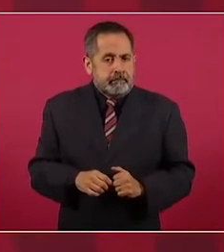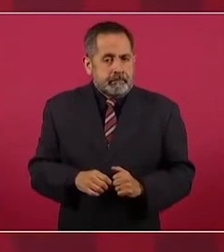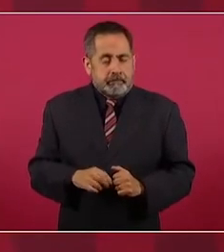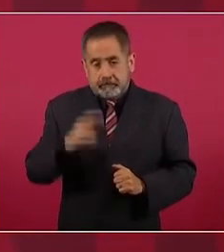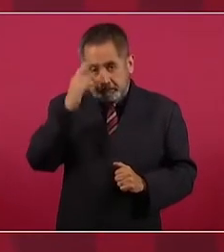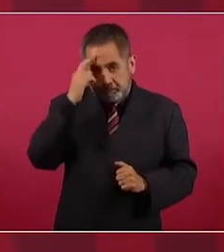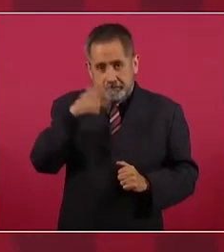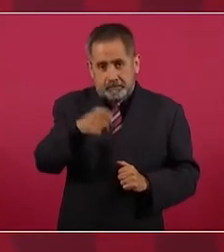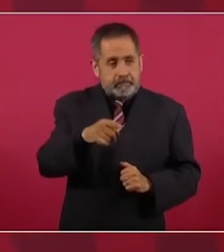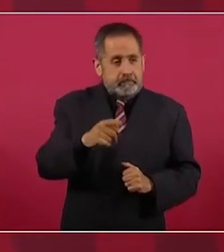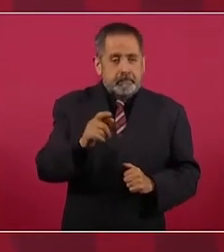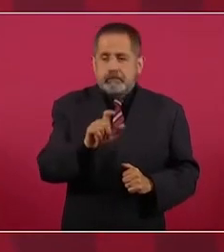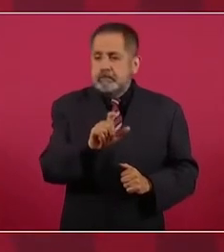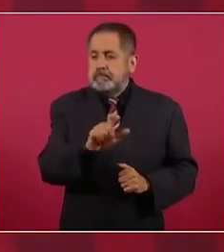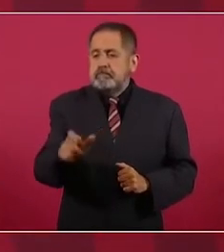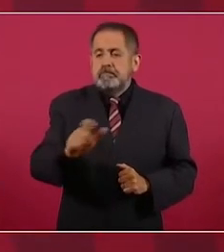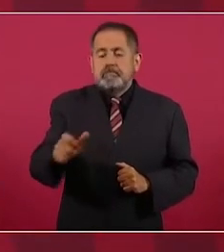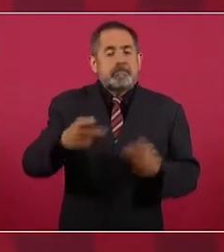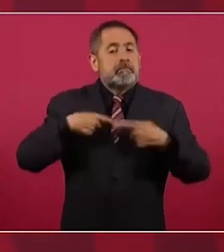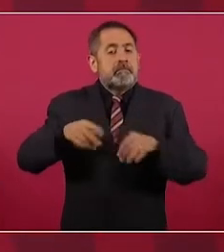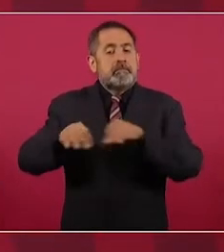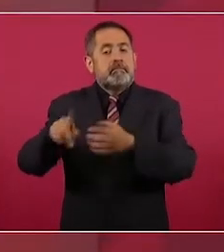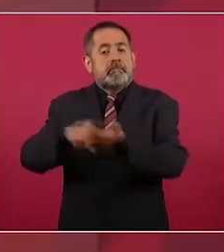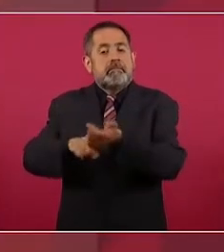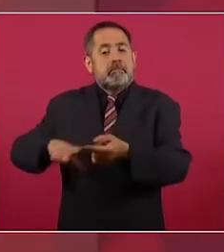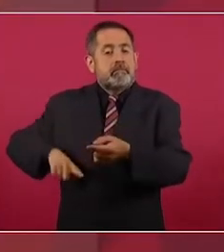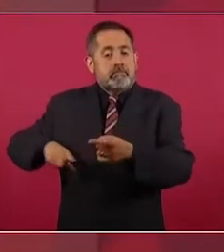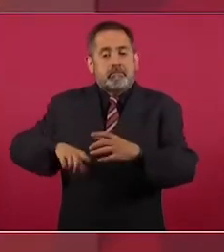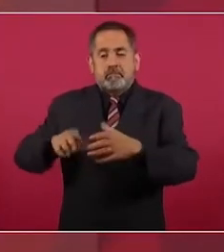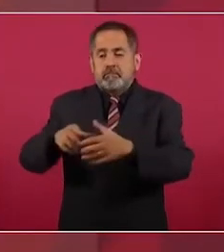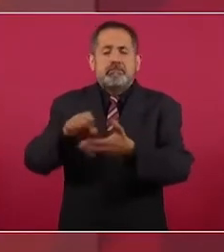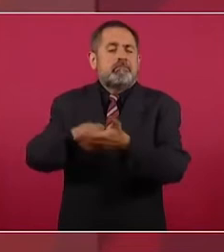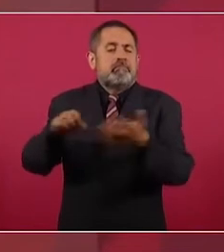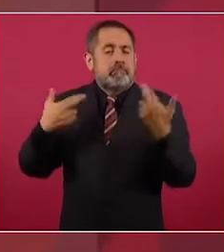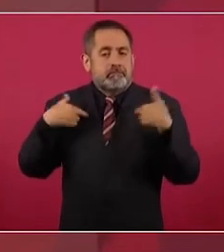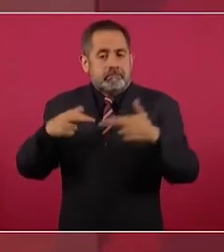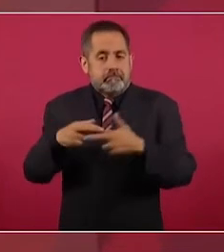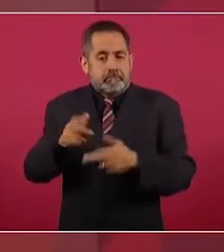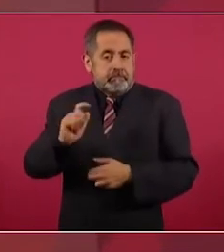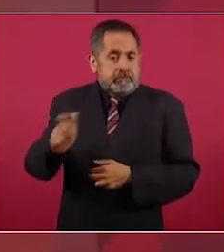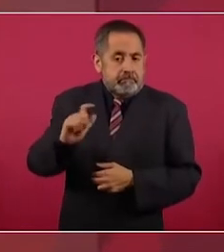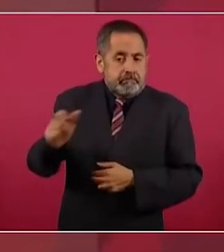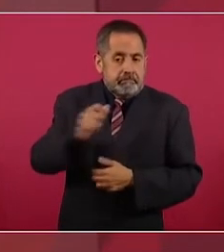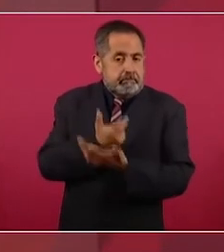cuando no les pagan a los trabajadores, a los maestros,